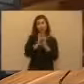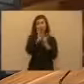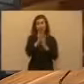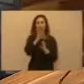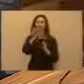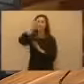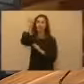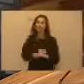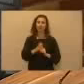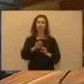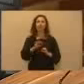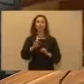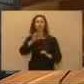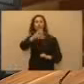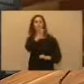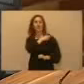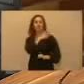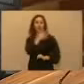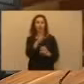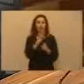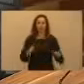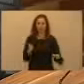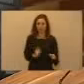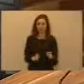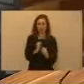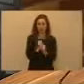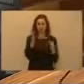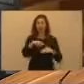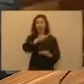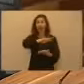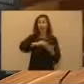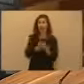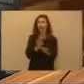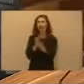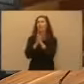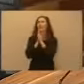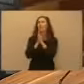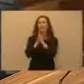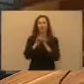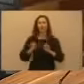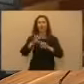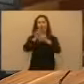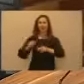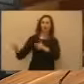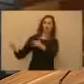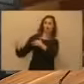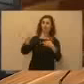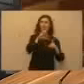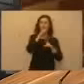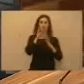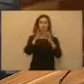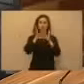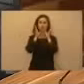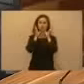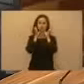unidad militar de emergencias por falta de personal. En 2006 Galicia pidió ayuda internacional por el desastre de los incendios y entonces no